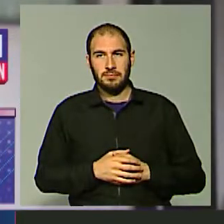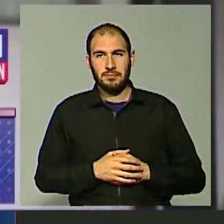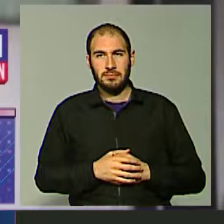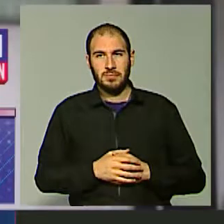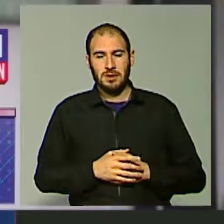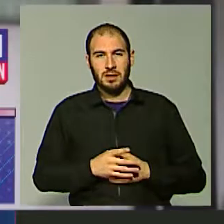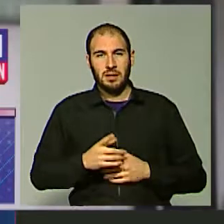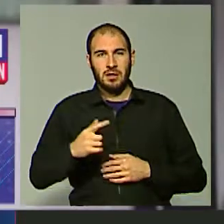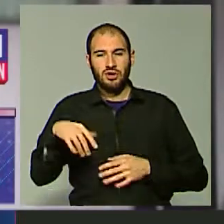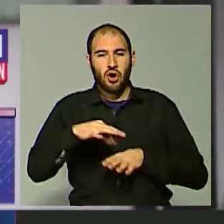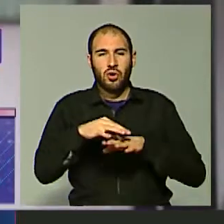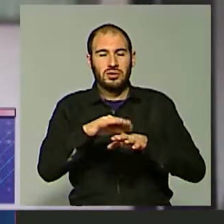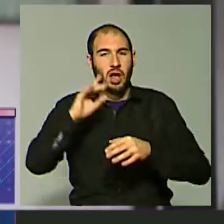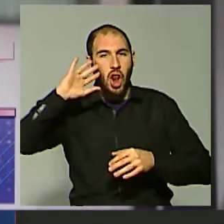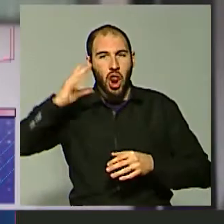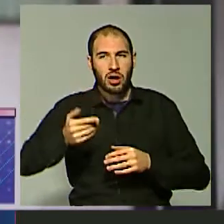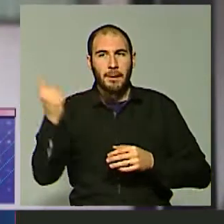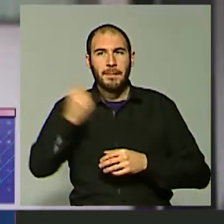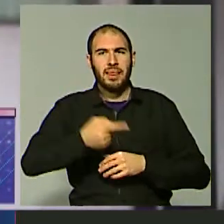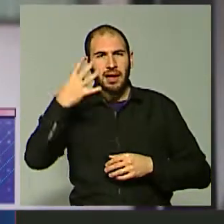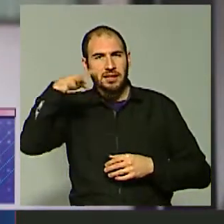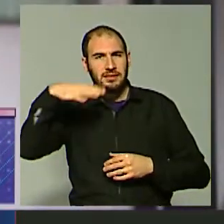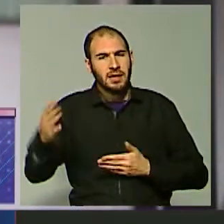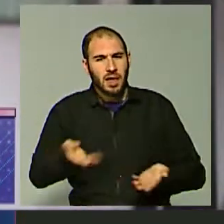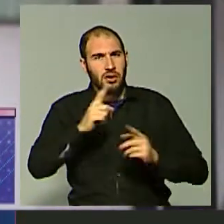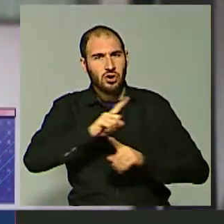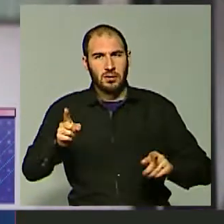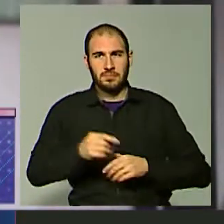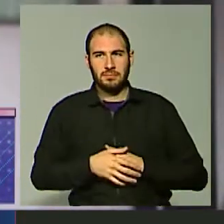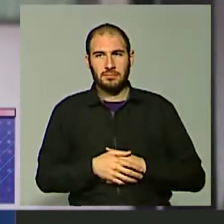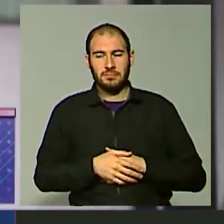que no se deja conducir por las locuras que impulsa Cristina Fernández de Kirchner.